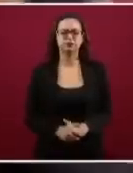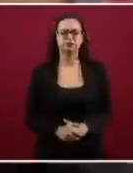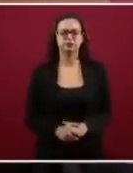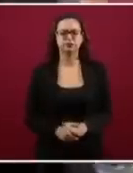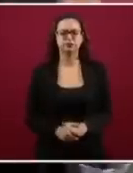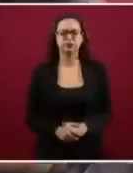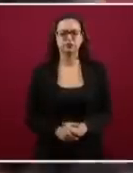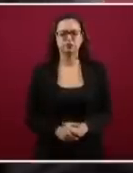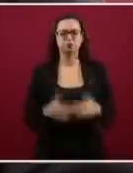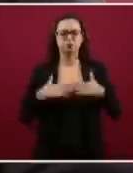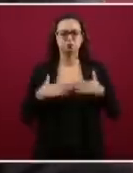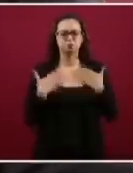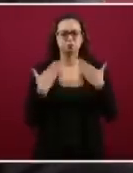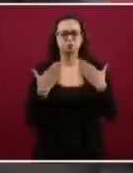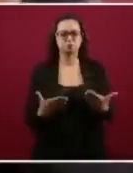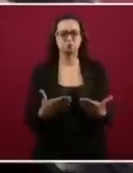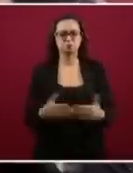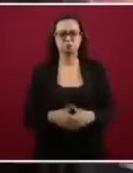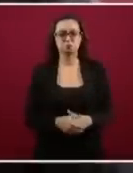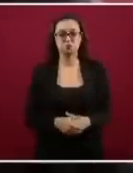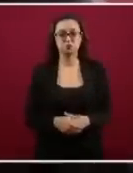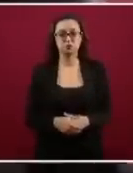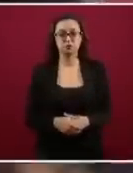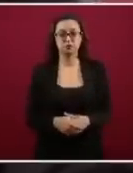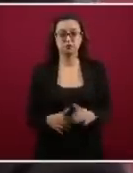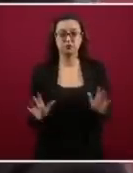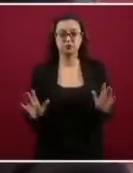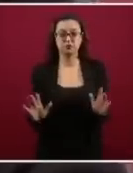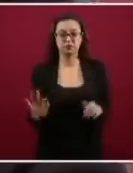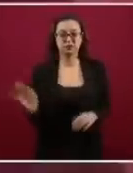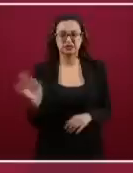Me da confianza. Si no, no lo diría.